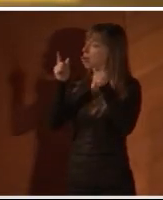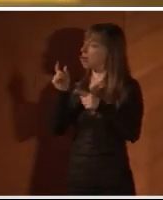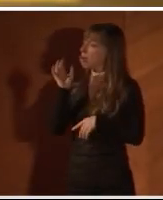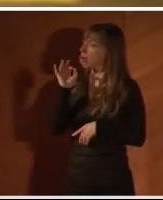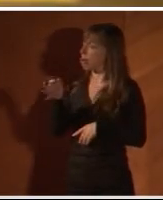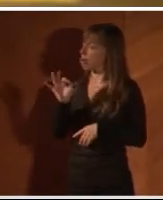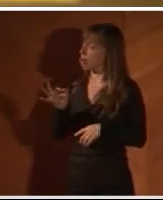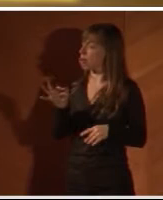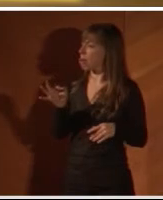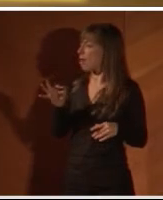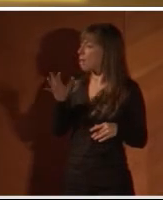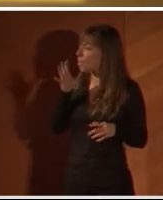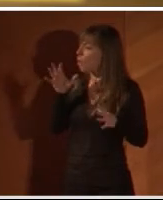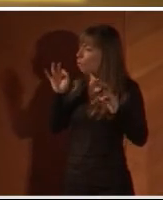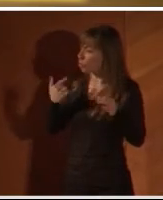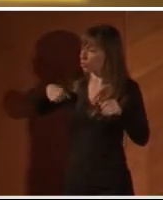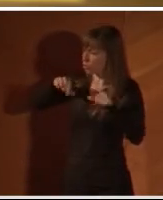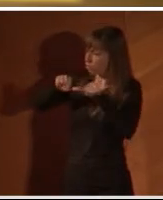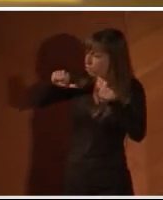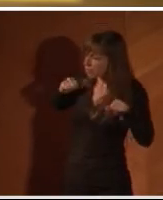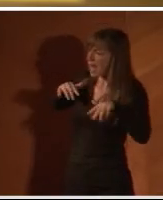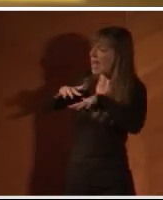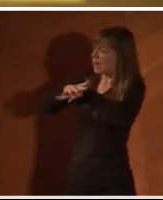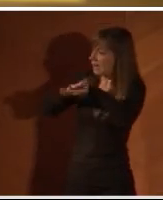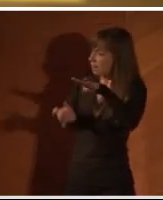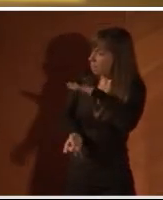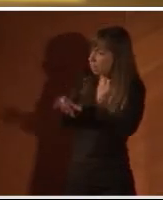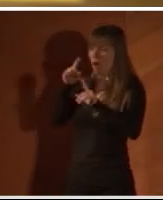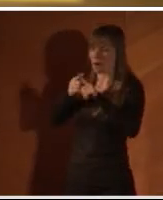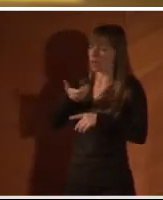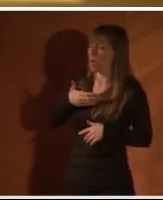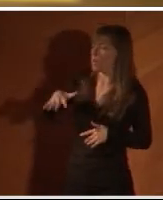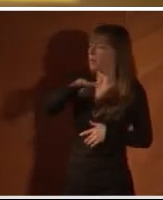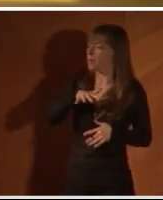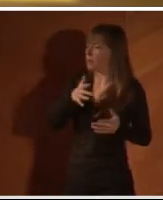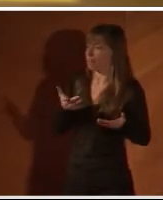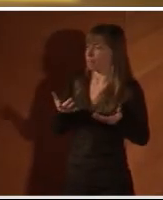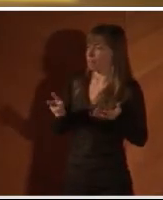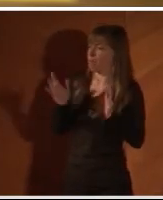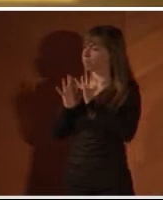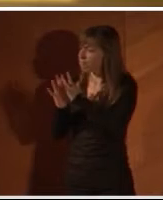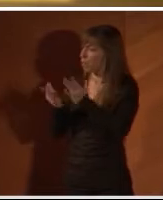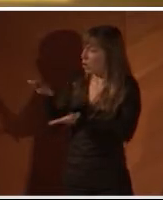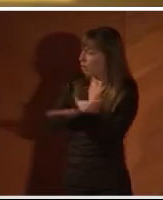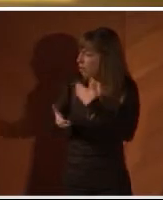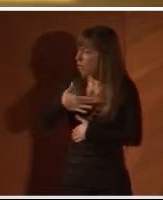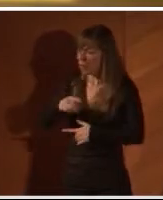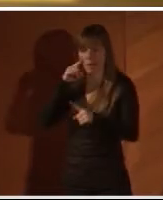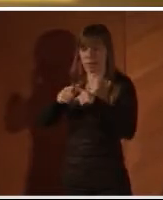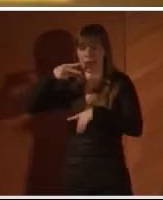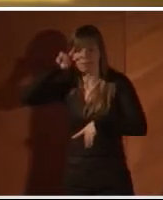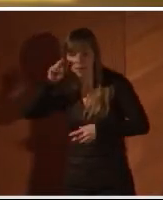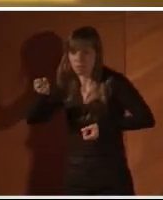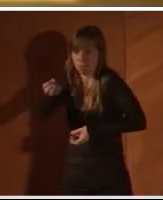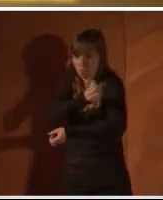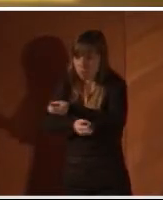espíritu de las redes que hemos creado, un espacio de cooperación entre municipios, un espacio donde compartir experiencias, herramientas, donde municipios